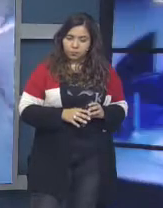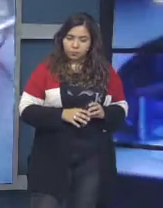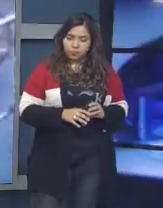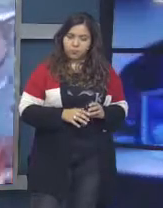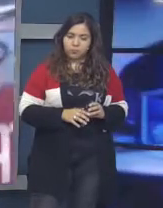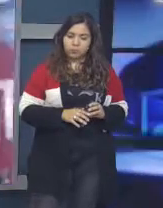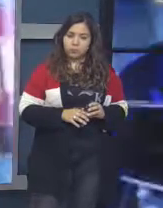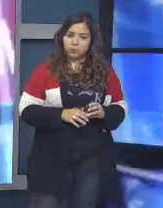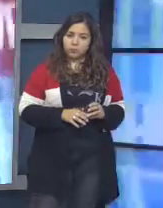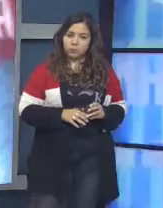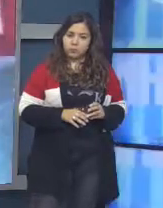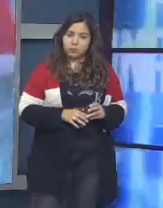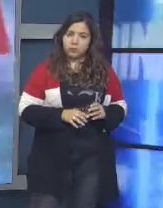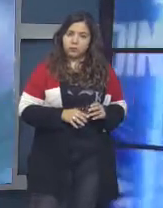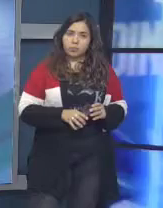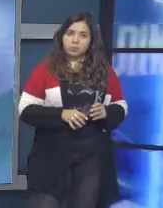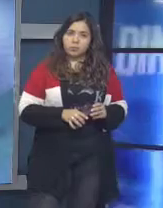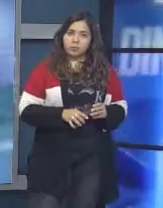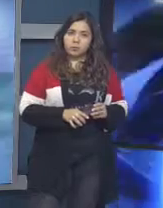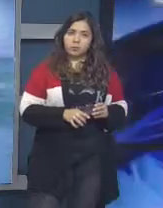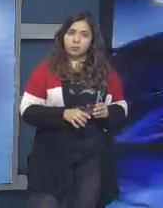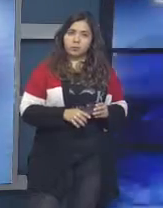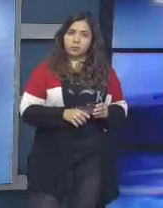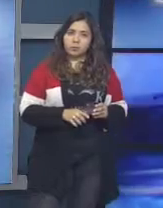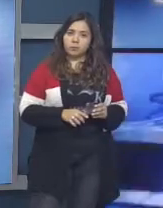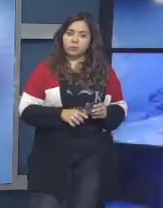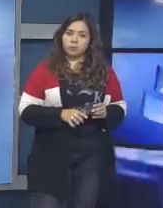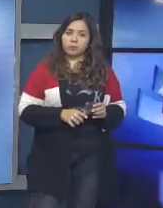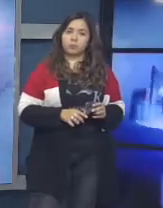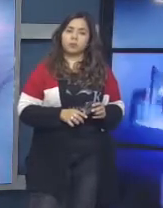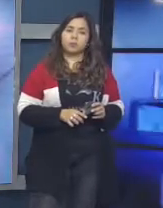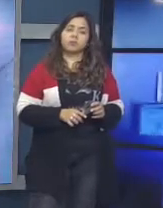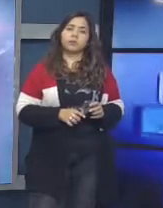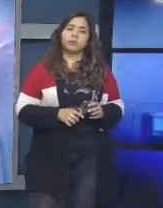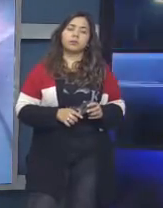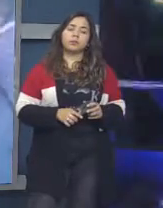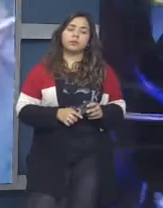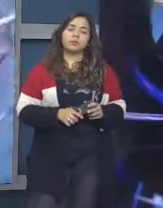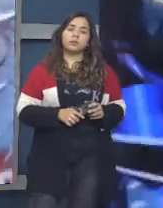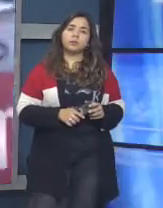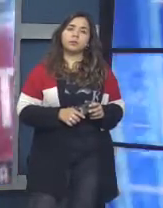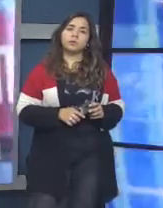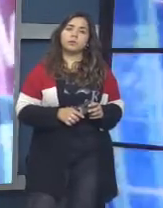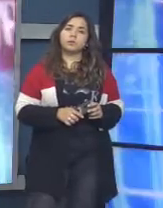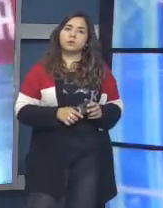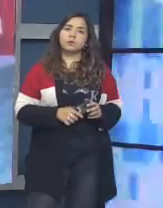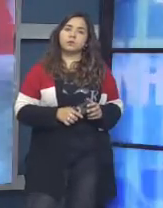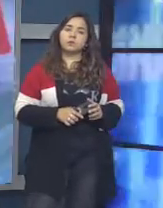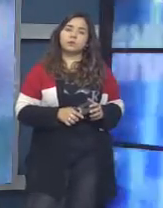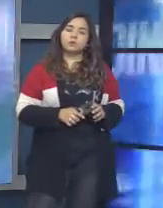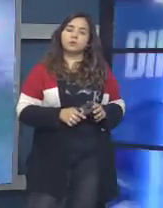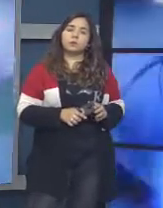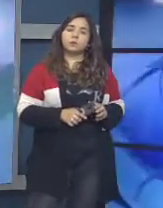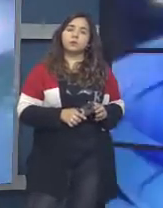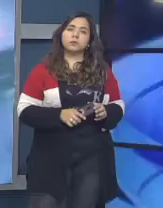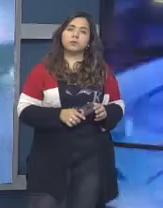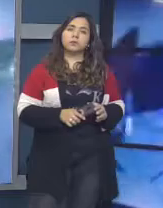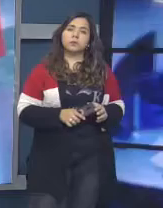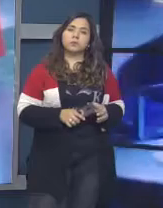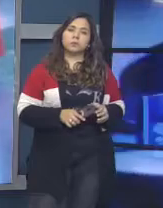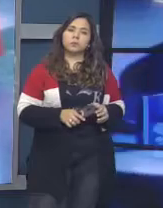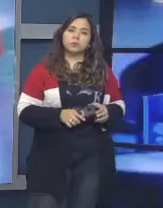subsidio para las pequeñas empresas, estas empresas o agencias de viaje que son más que nada familiares,